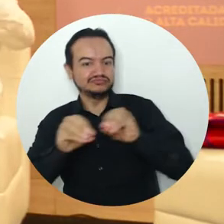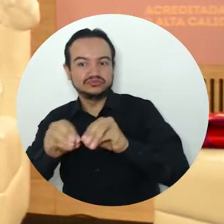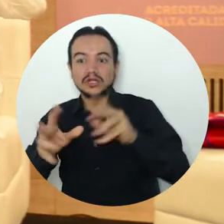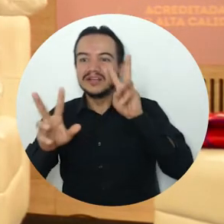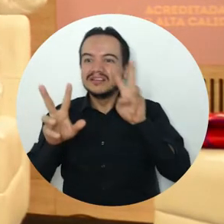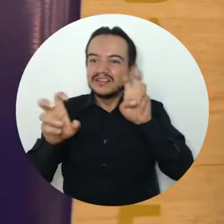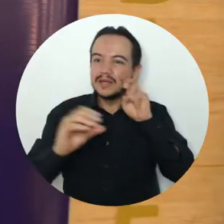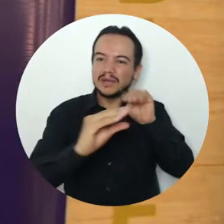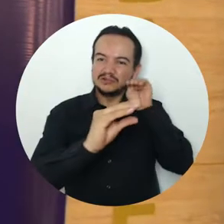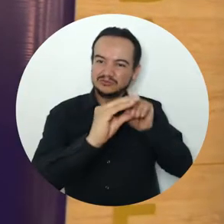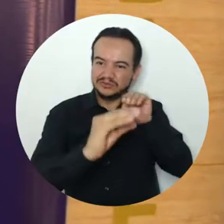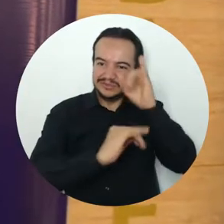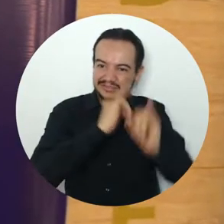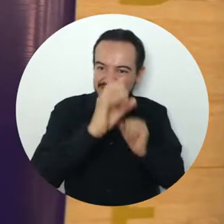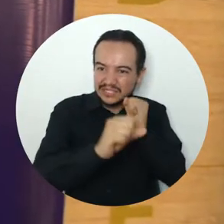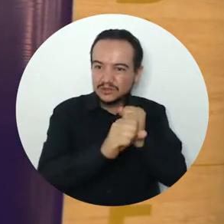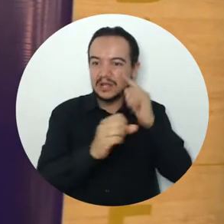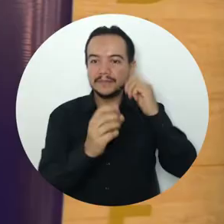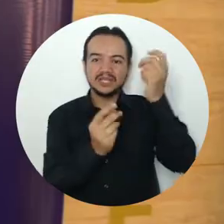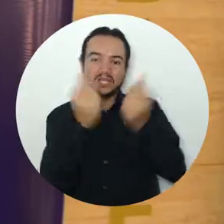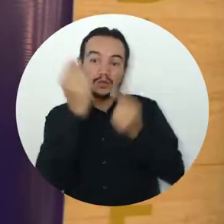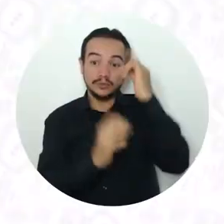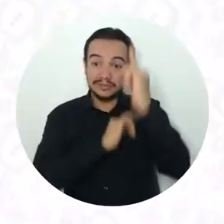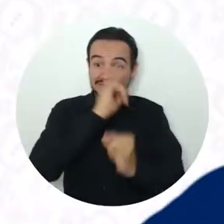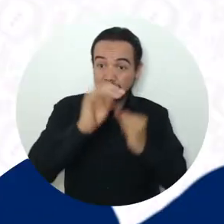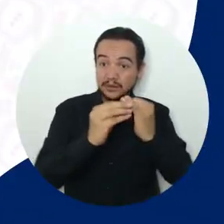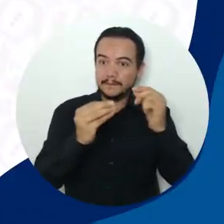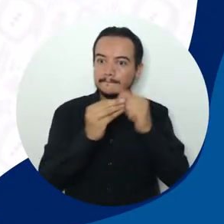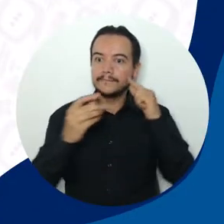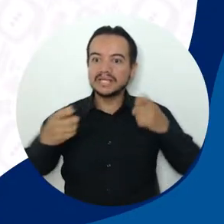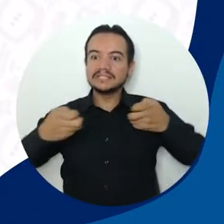universal, inversiones internacionales y transición energética.